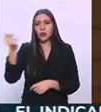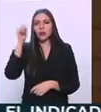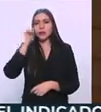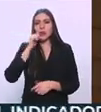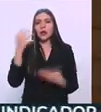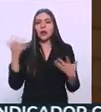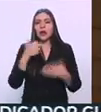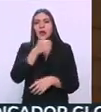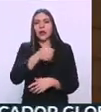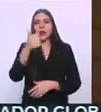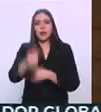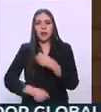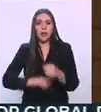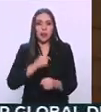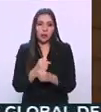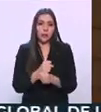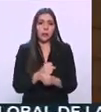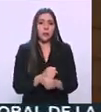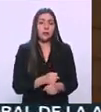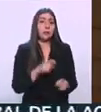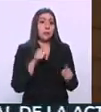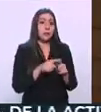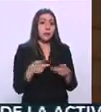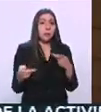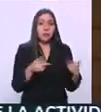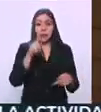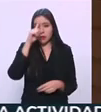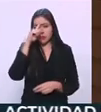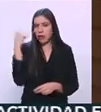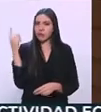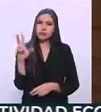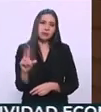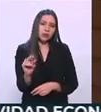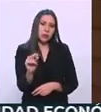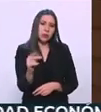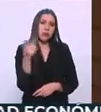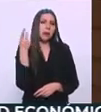te quiero decir que es fácil, pero está todo bien